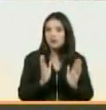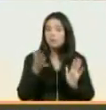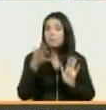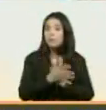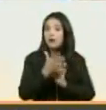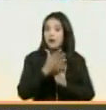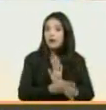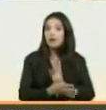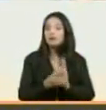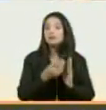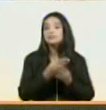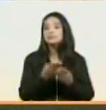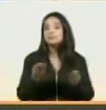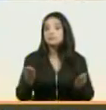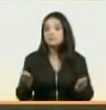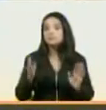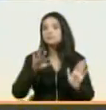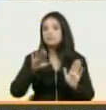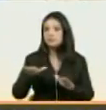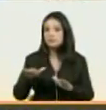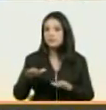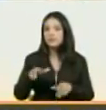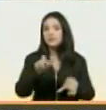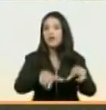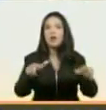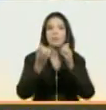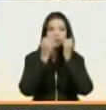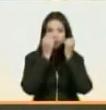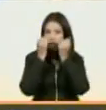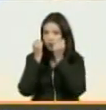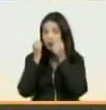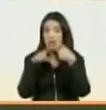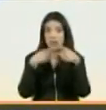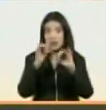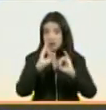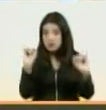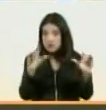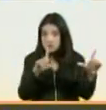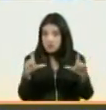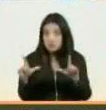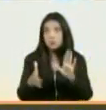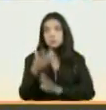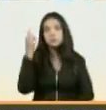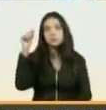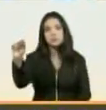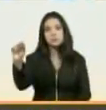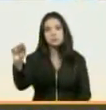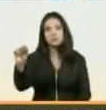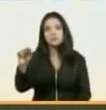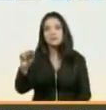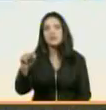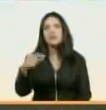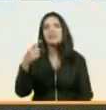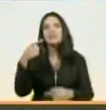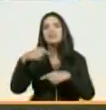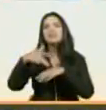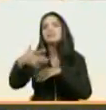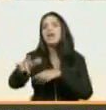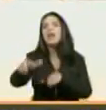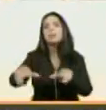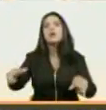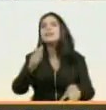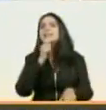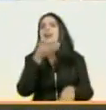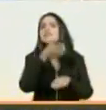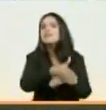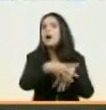para darle abrigo a los terroristas, y una vez que están instalados, se retiran y dejan a los terroristas allí. ¿Quién va a una marcha pacífica